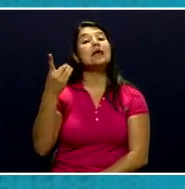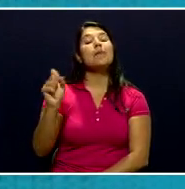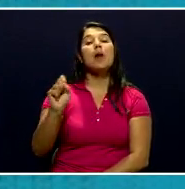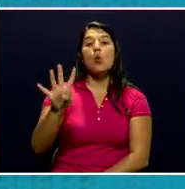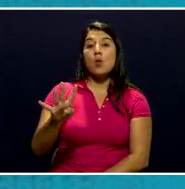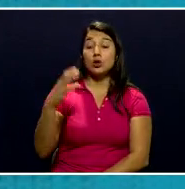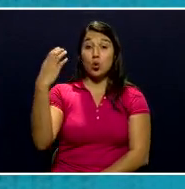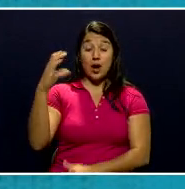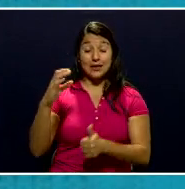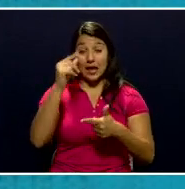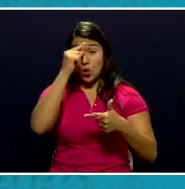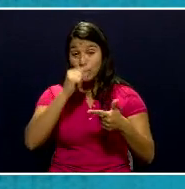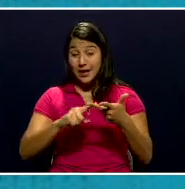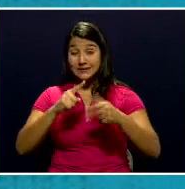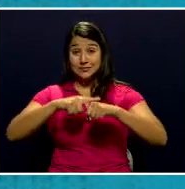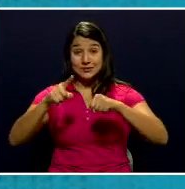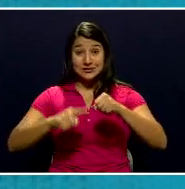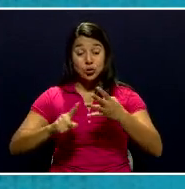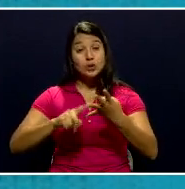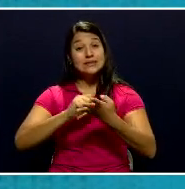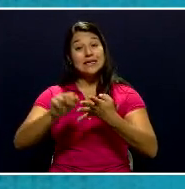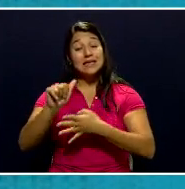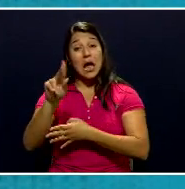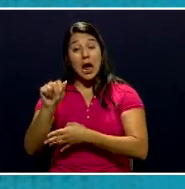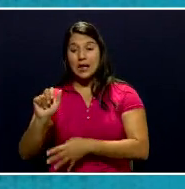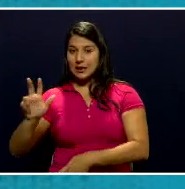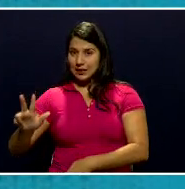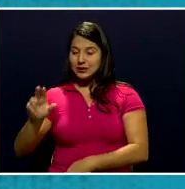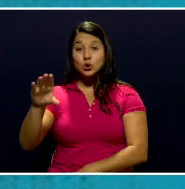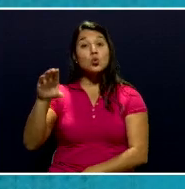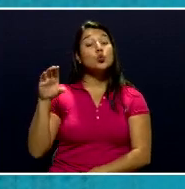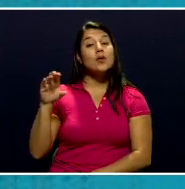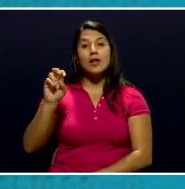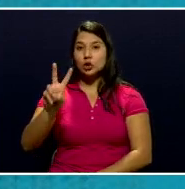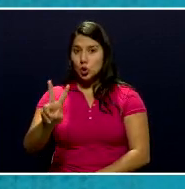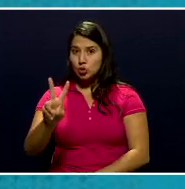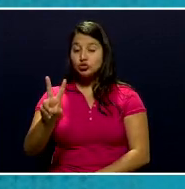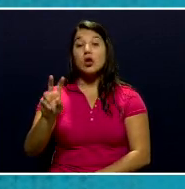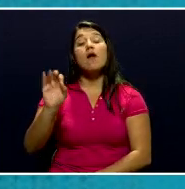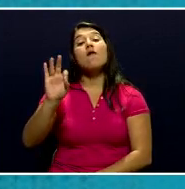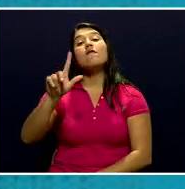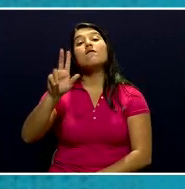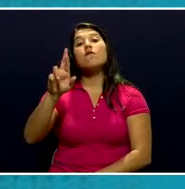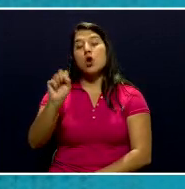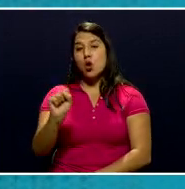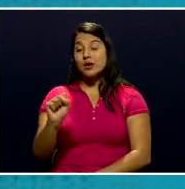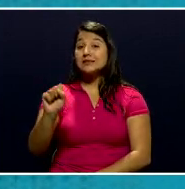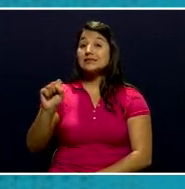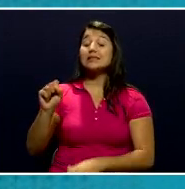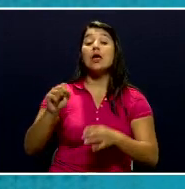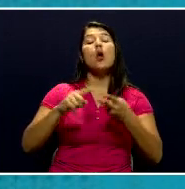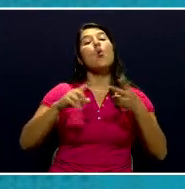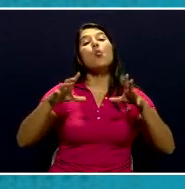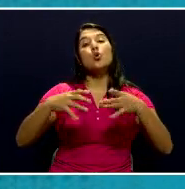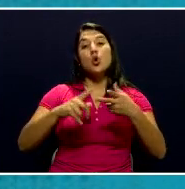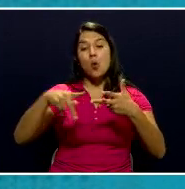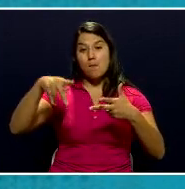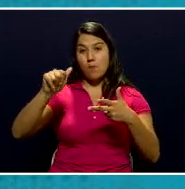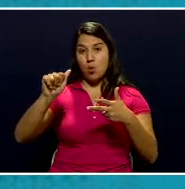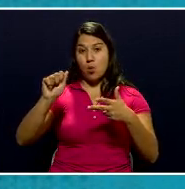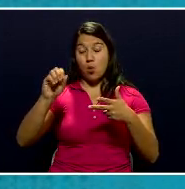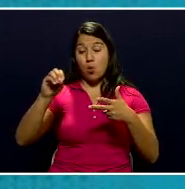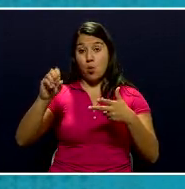Cartago, Grecia, Pérez Celedón, Santana 3, Curridabat 2, Flores, La Unión, Poás, Santa Cruz